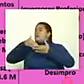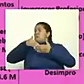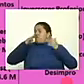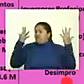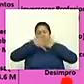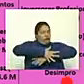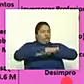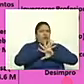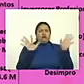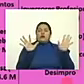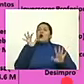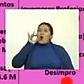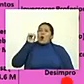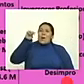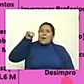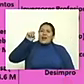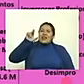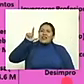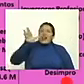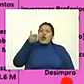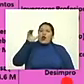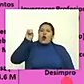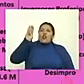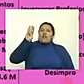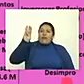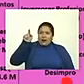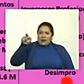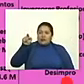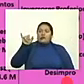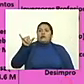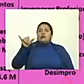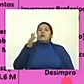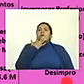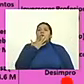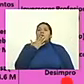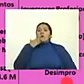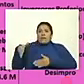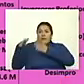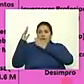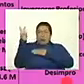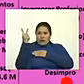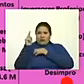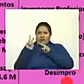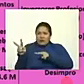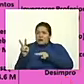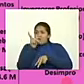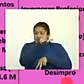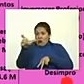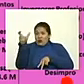Marcelo Odebrecht, que es la confesión que hace Otto Bula, que también está en verde y que fue conocida por la opinión